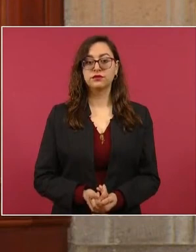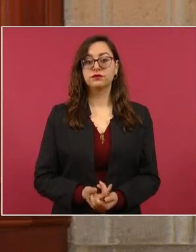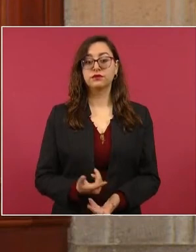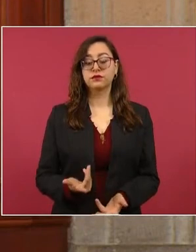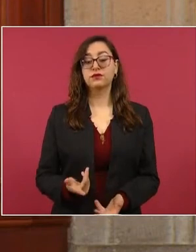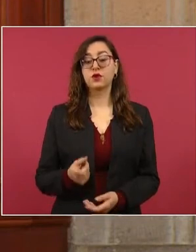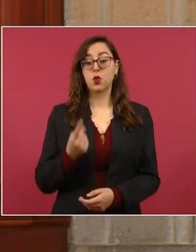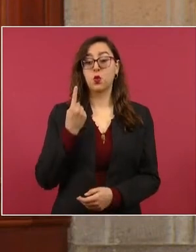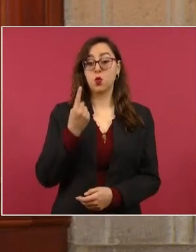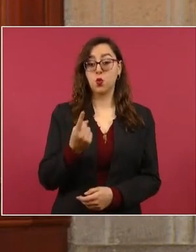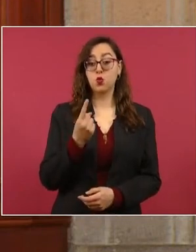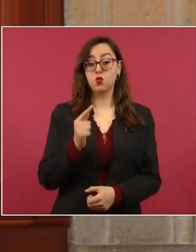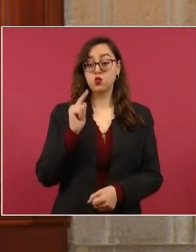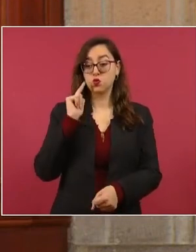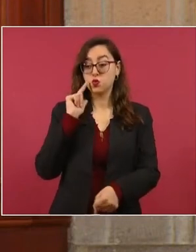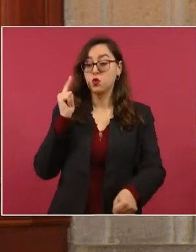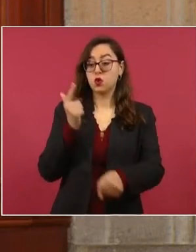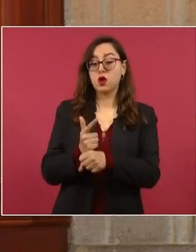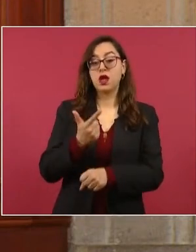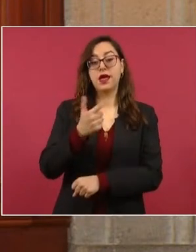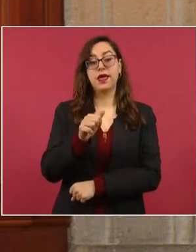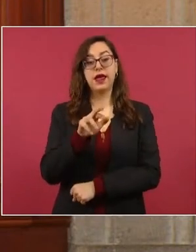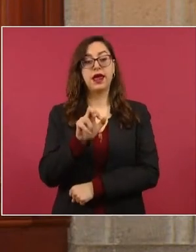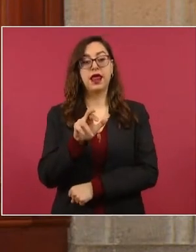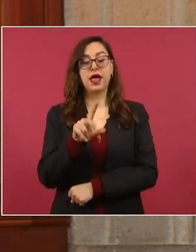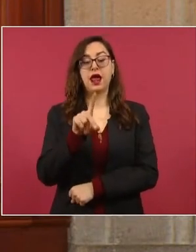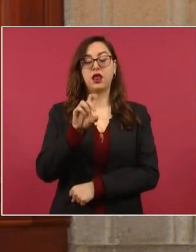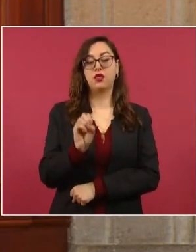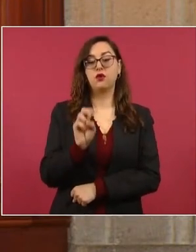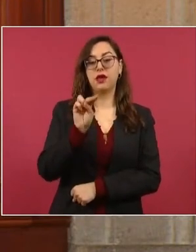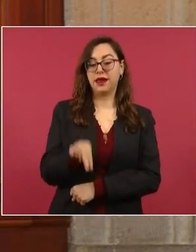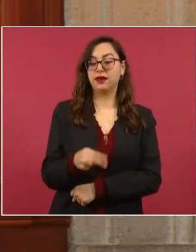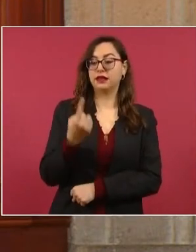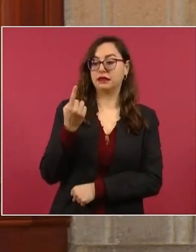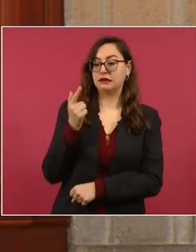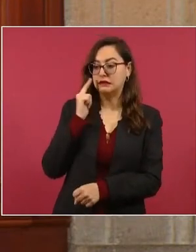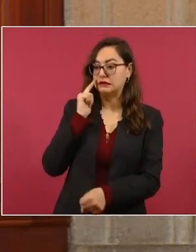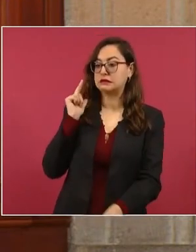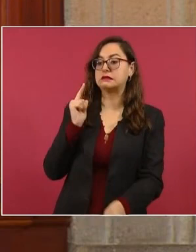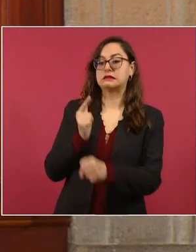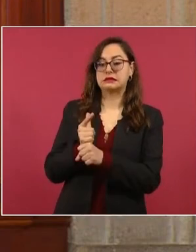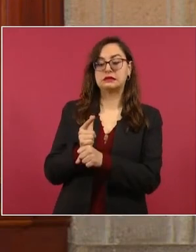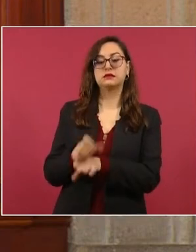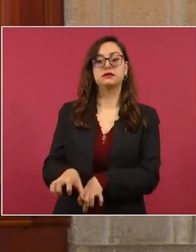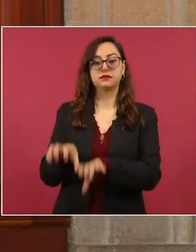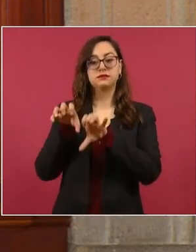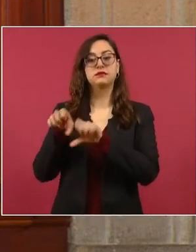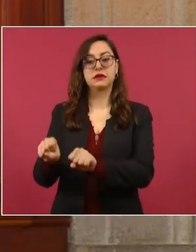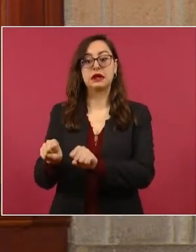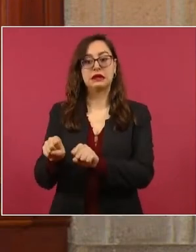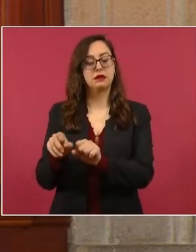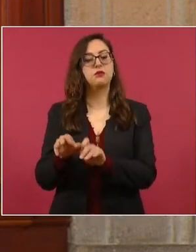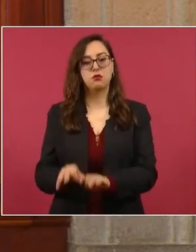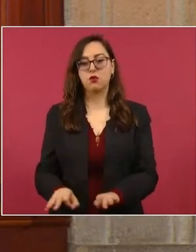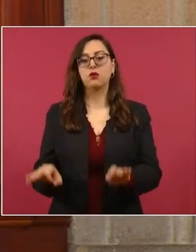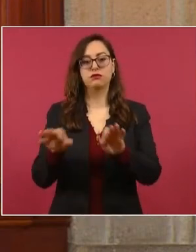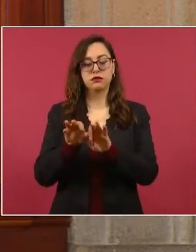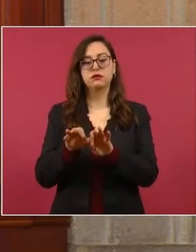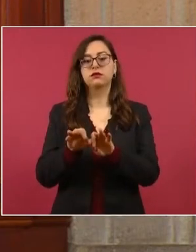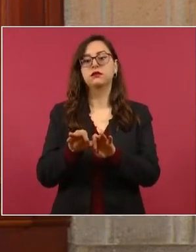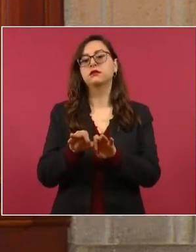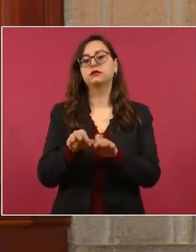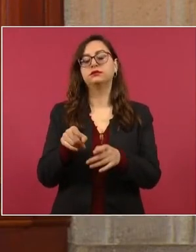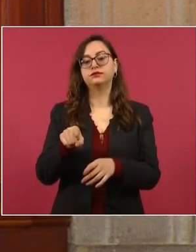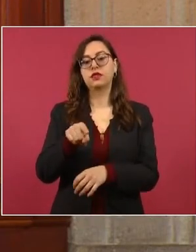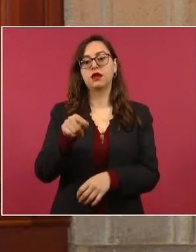esta naturaleza fue Gerardo N., alias el G1. Adelante. Esta detención tuvo lugar en el estado